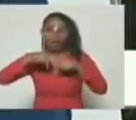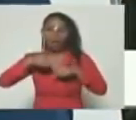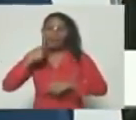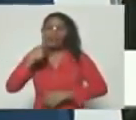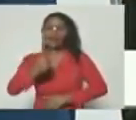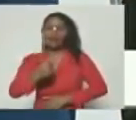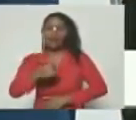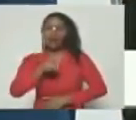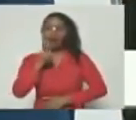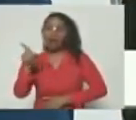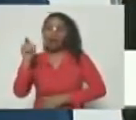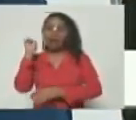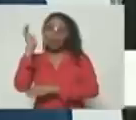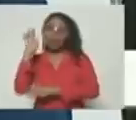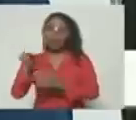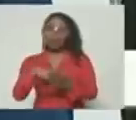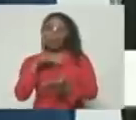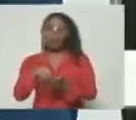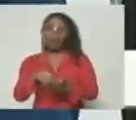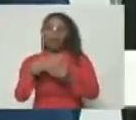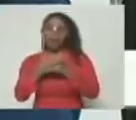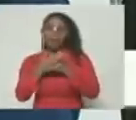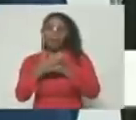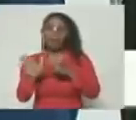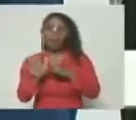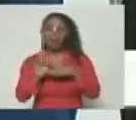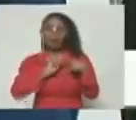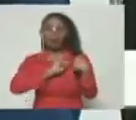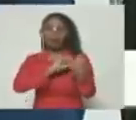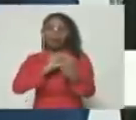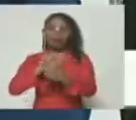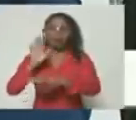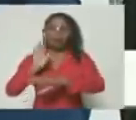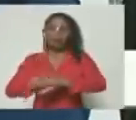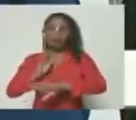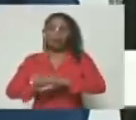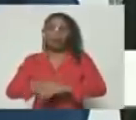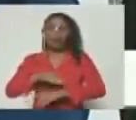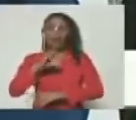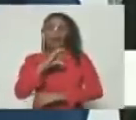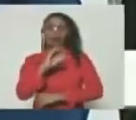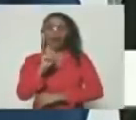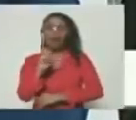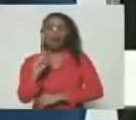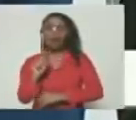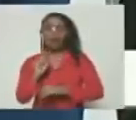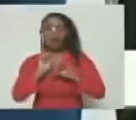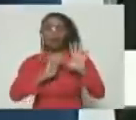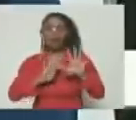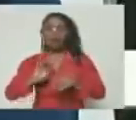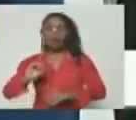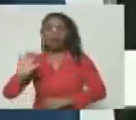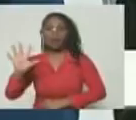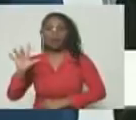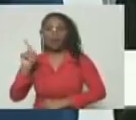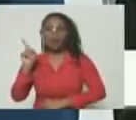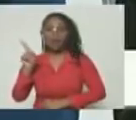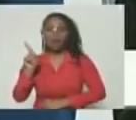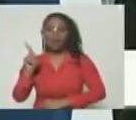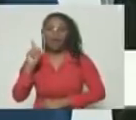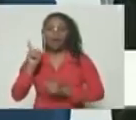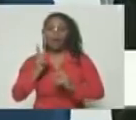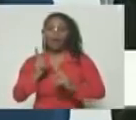dijimos allí en la Asamblea Nacional que habría que abrir un debate por los sucesos de la Cota 905. Porque ahí hay unos jampones y